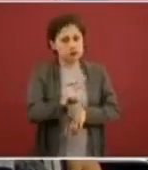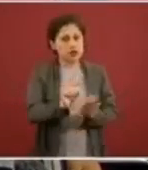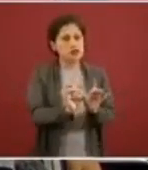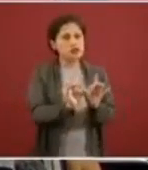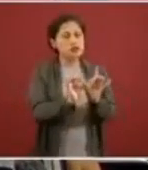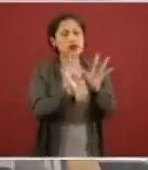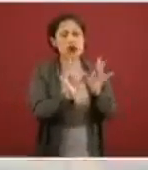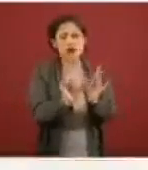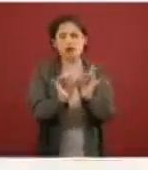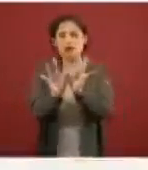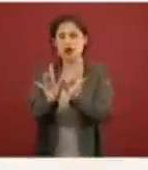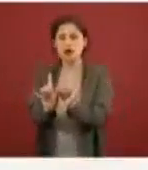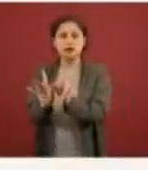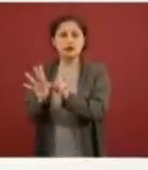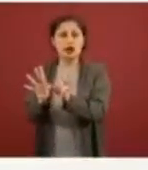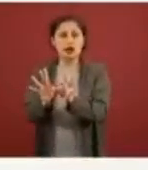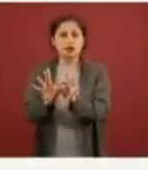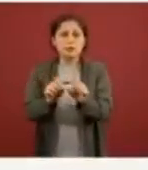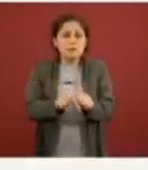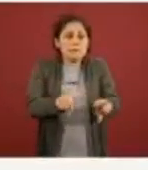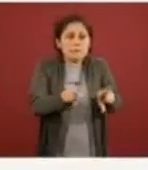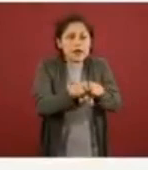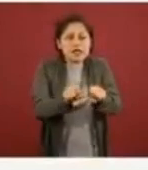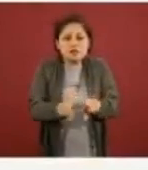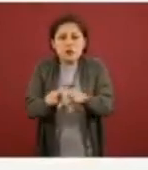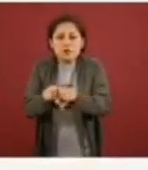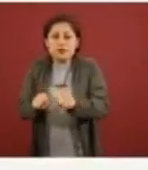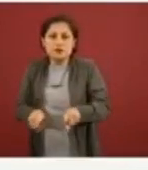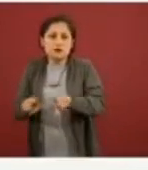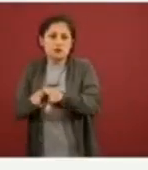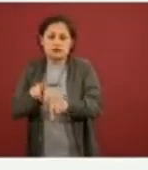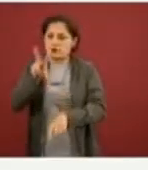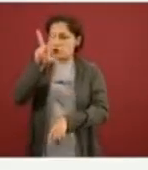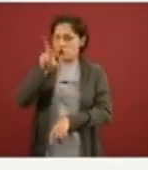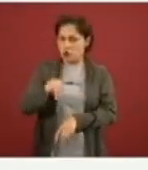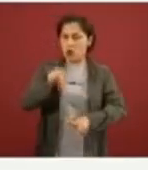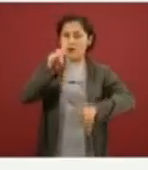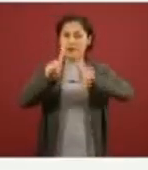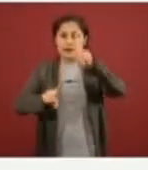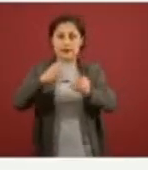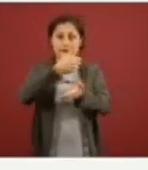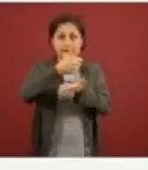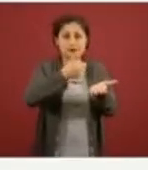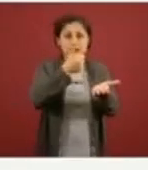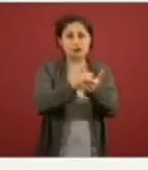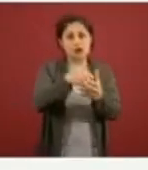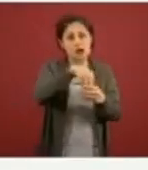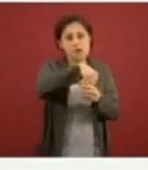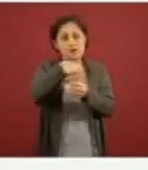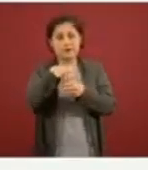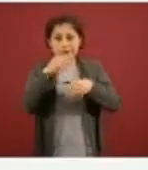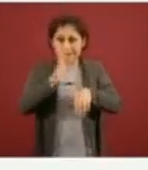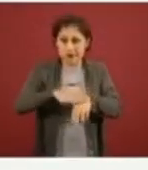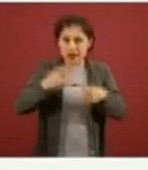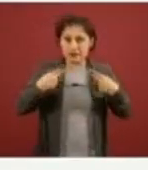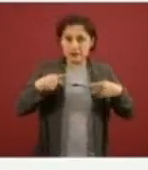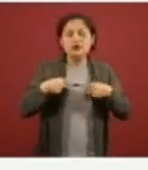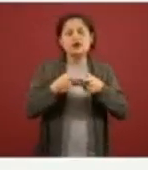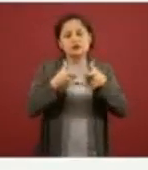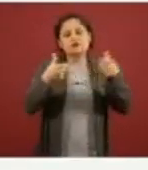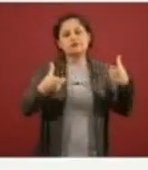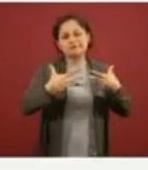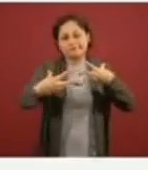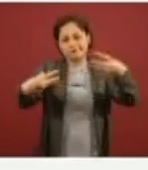casos uniforme en todo el territorio de los estados. Hasta el momento, las zonas